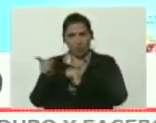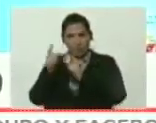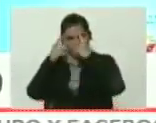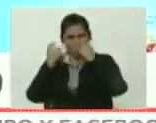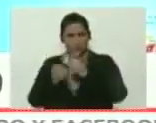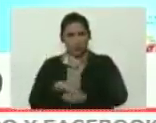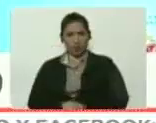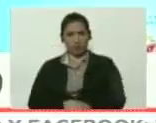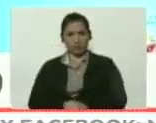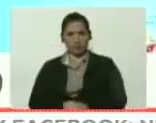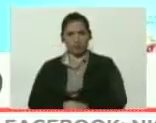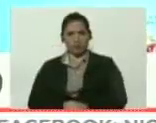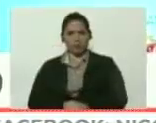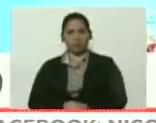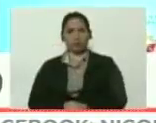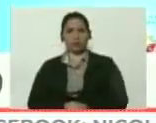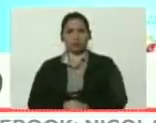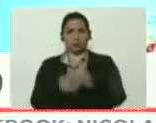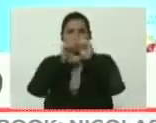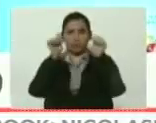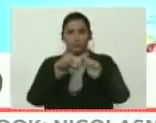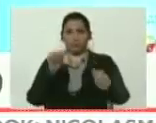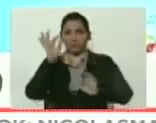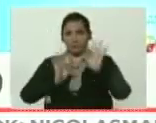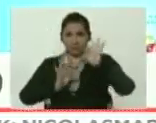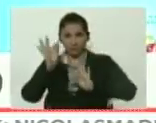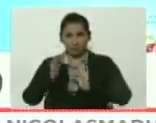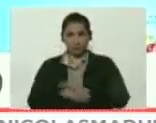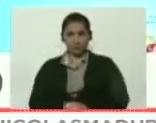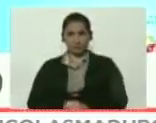profesional de las artes físicas.